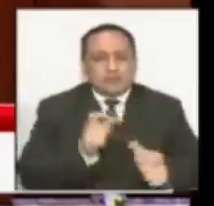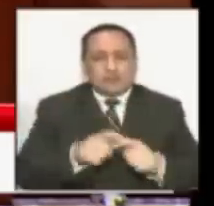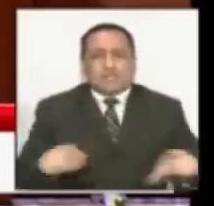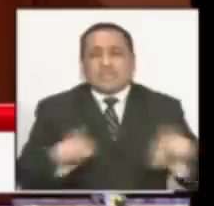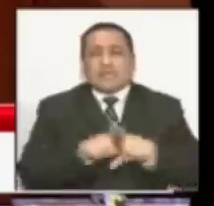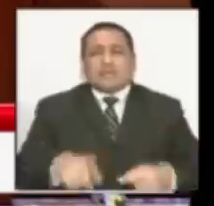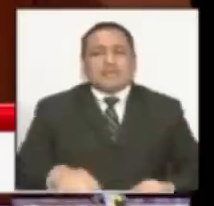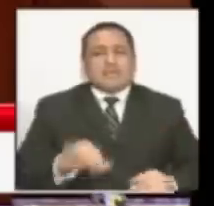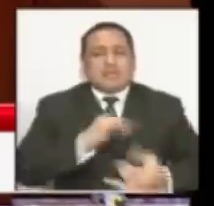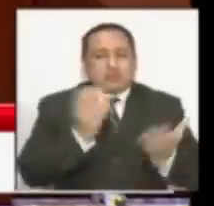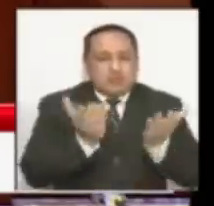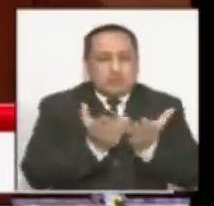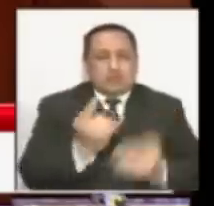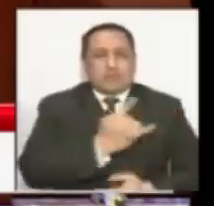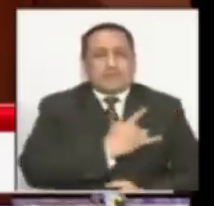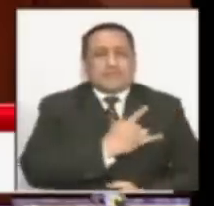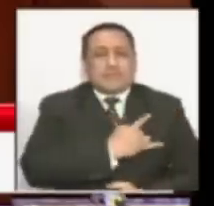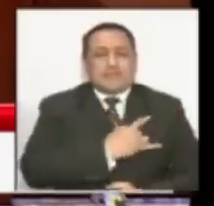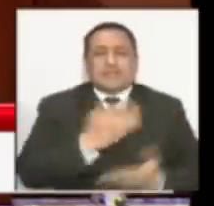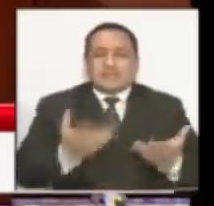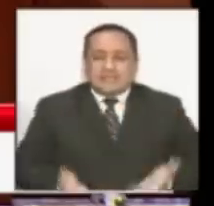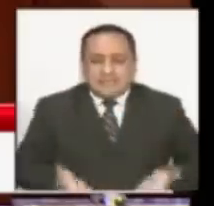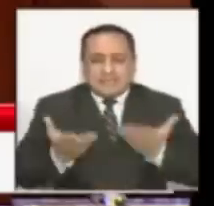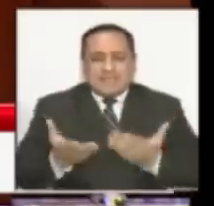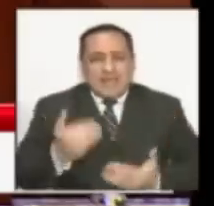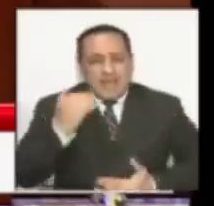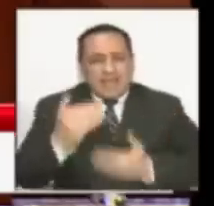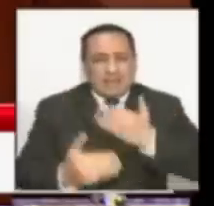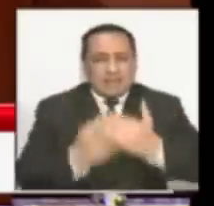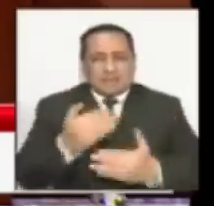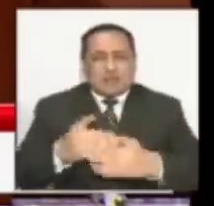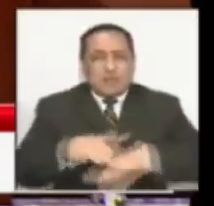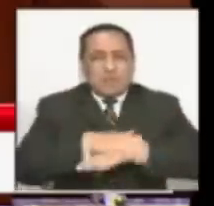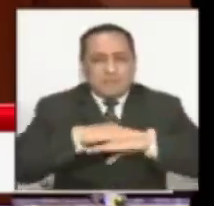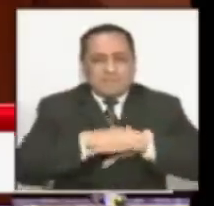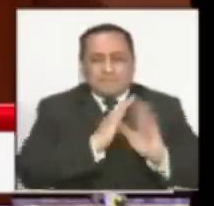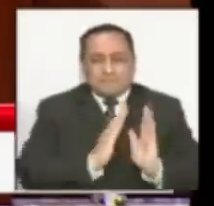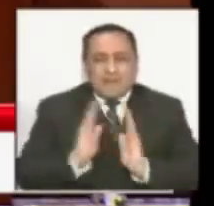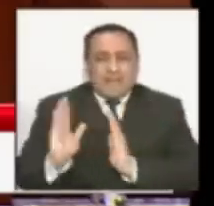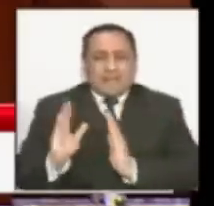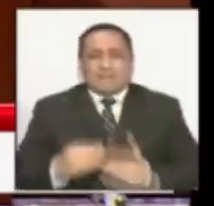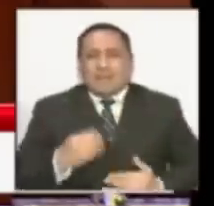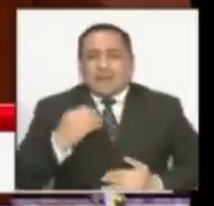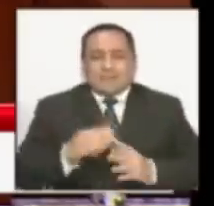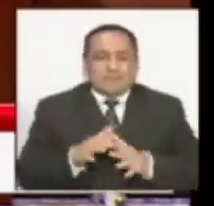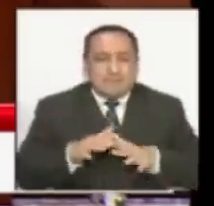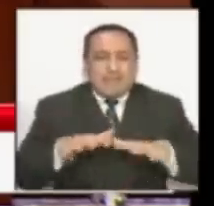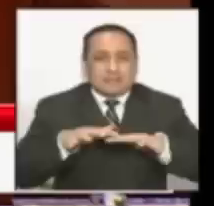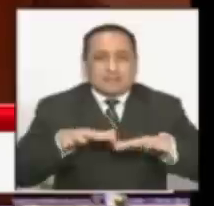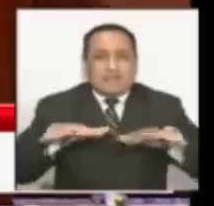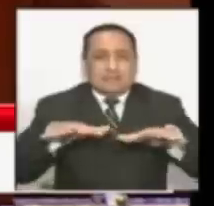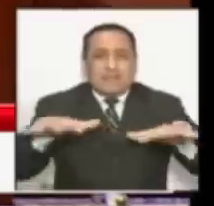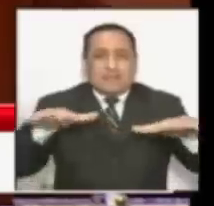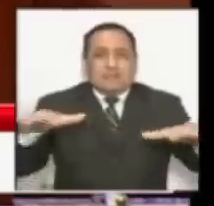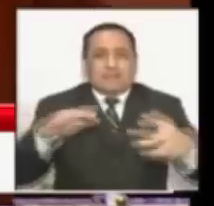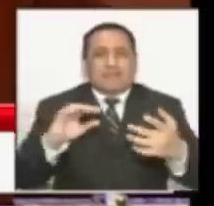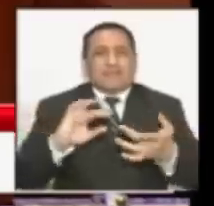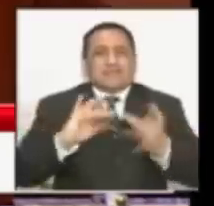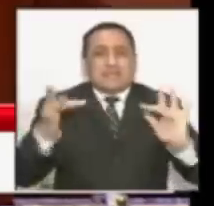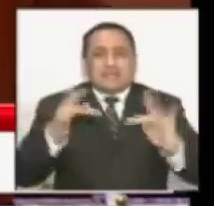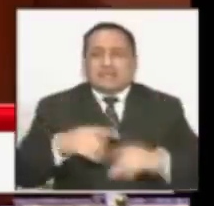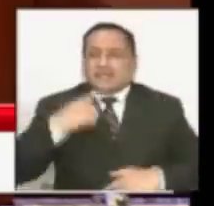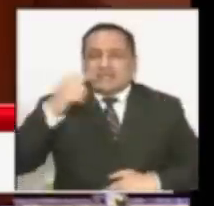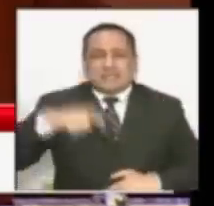de instituciones académicas, poner en marcha un plan acelerado para expandir este acceso a Internet de la manera